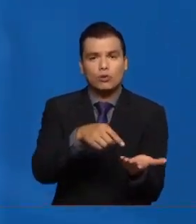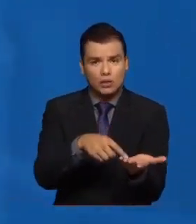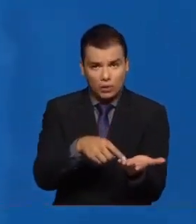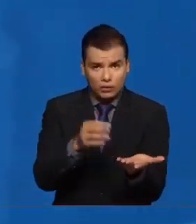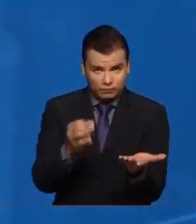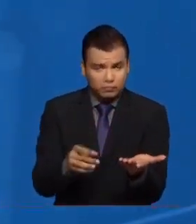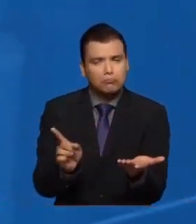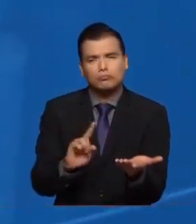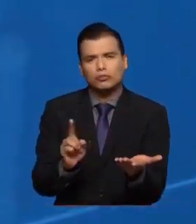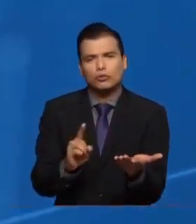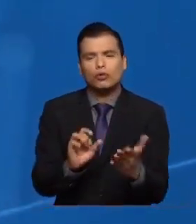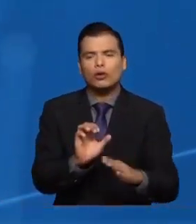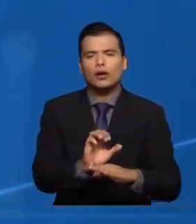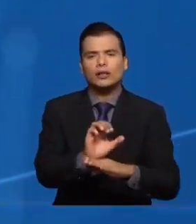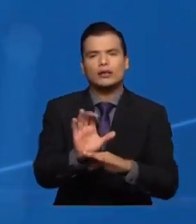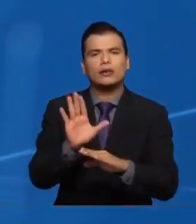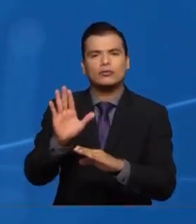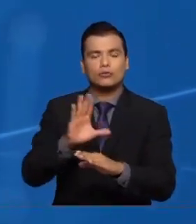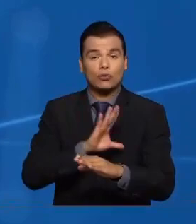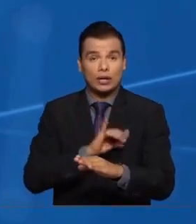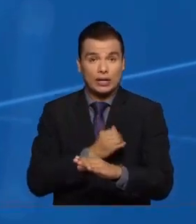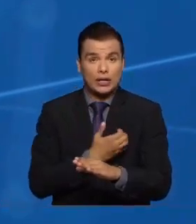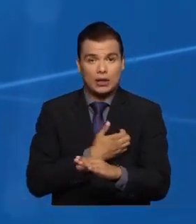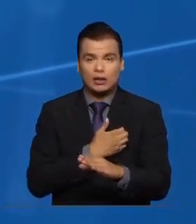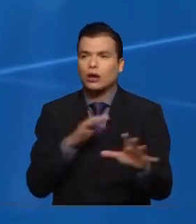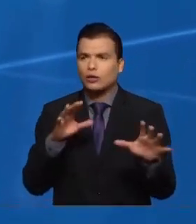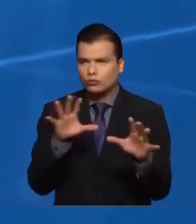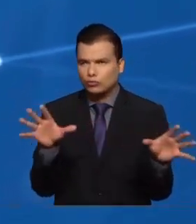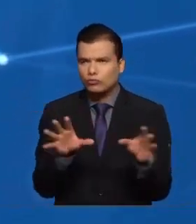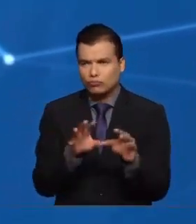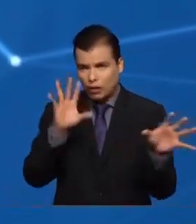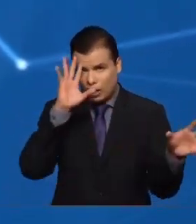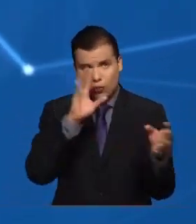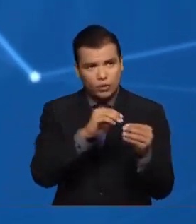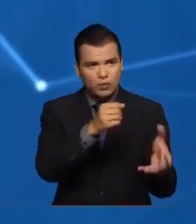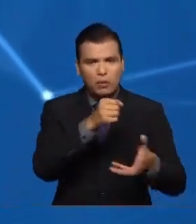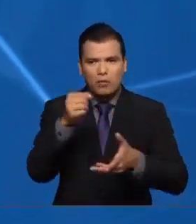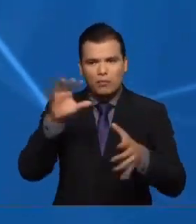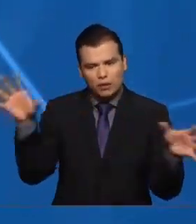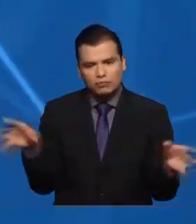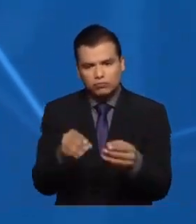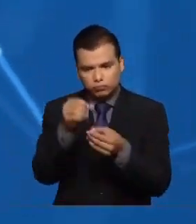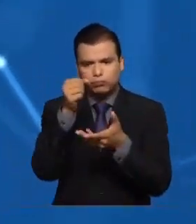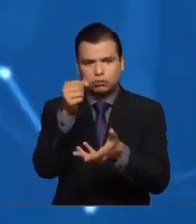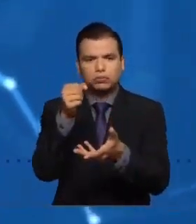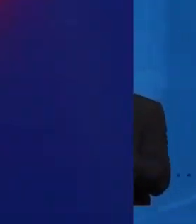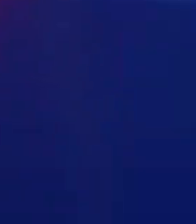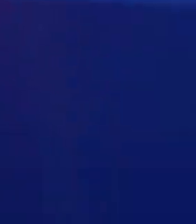tampoco licitaciones. En esta oportunidad se trató de un trabajo asumido por cada dependencia de la alcaldía.